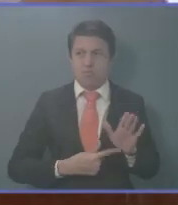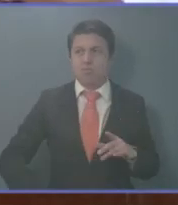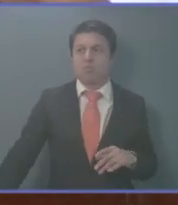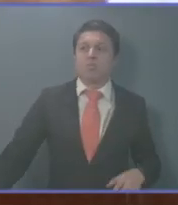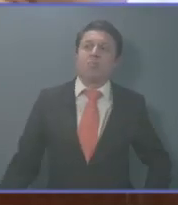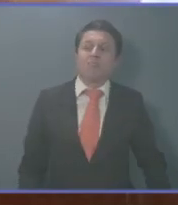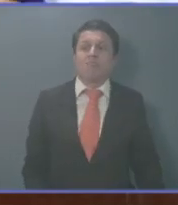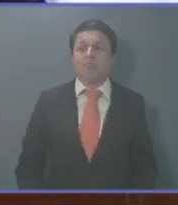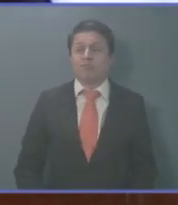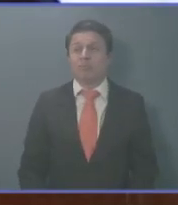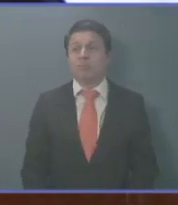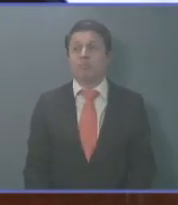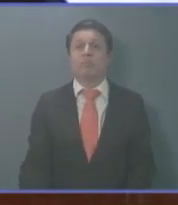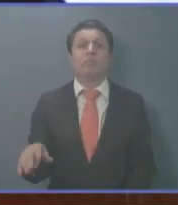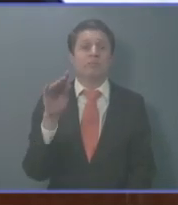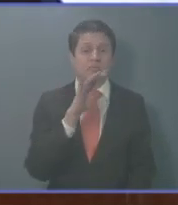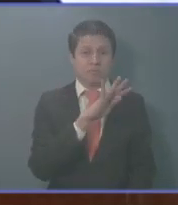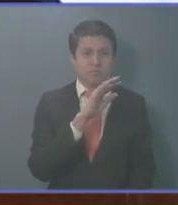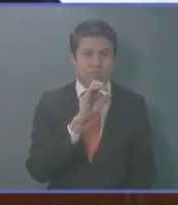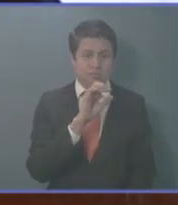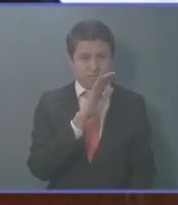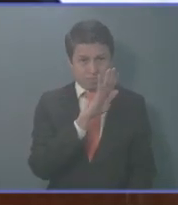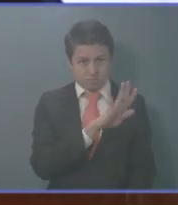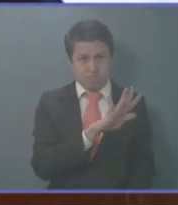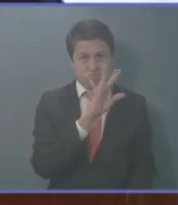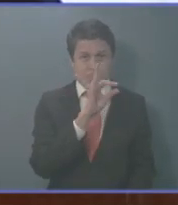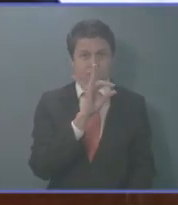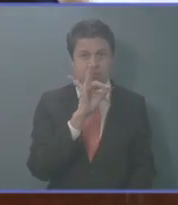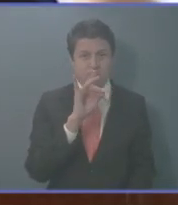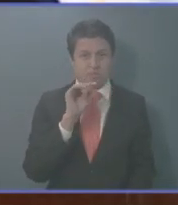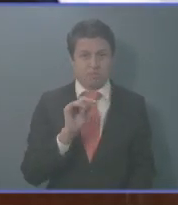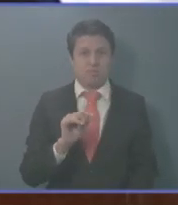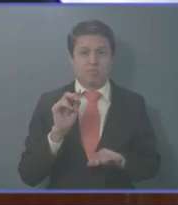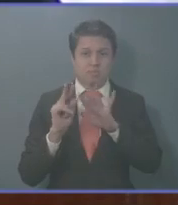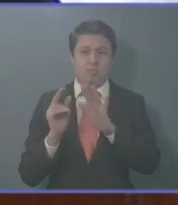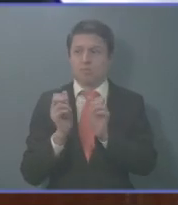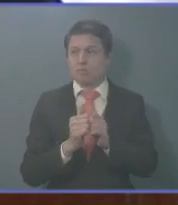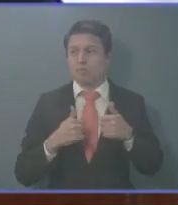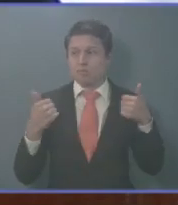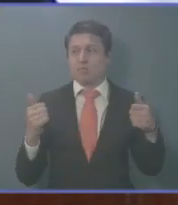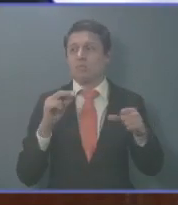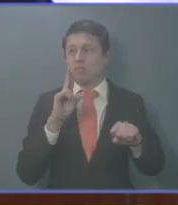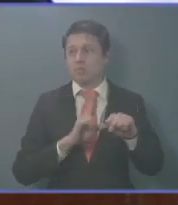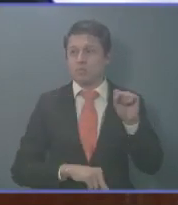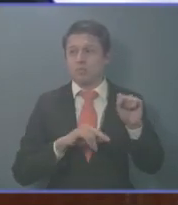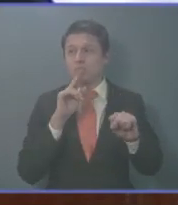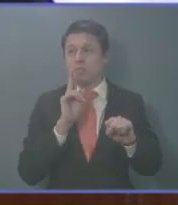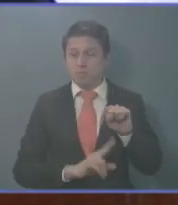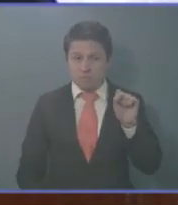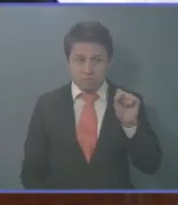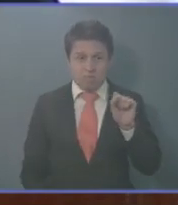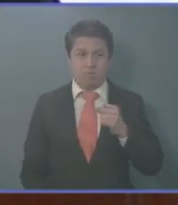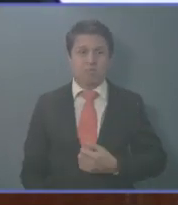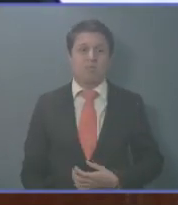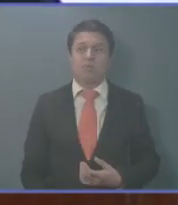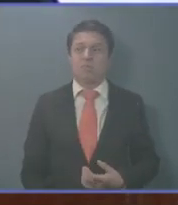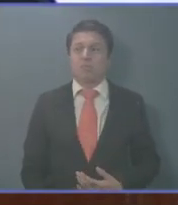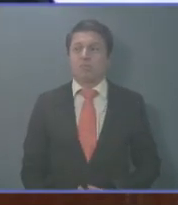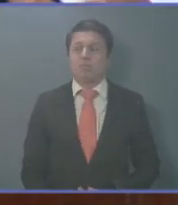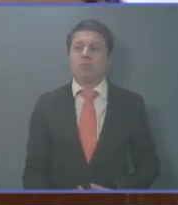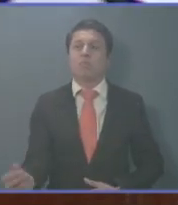menos que 488.7 millones de dólares de